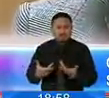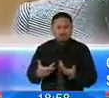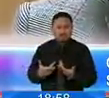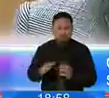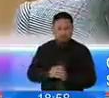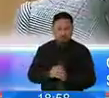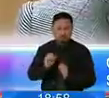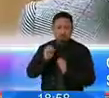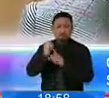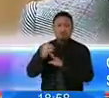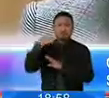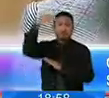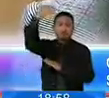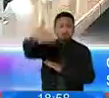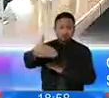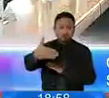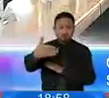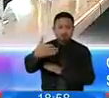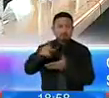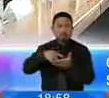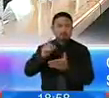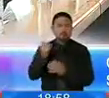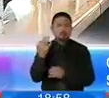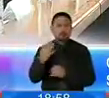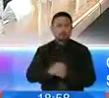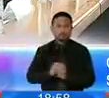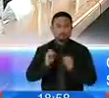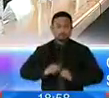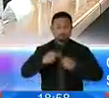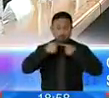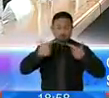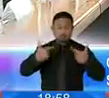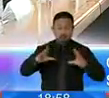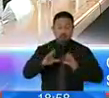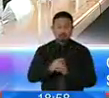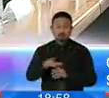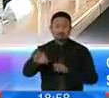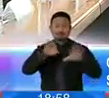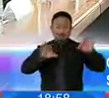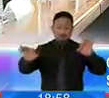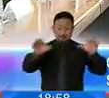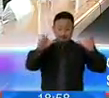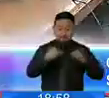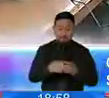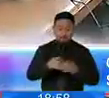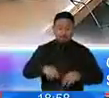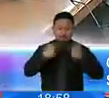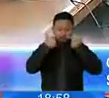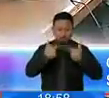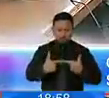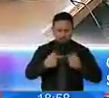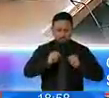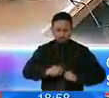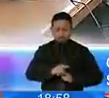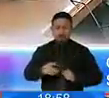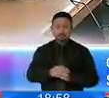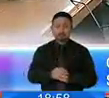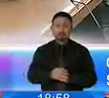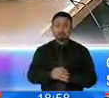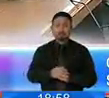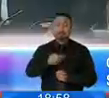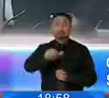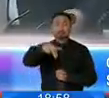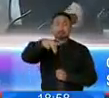proyección a largo plazo. Por ello, además, anunció la conformación de una veeduría ciudadana que estará conformada por